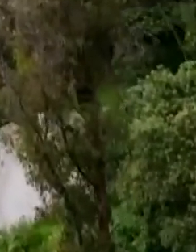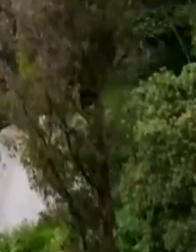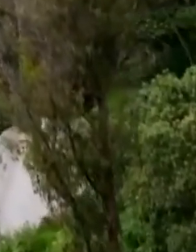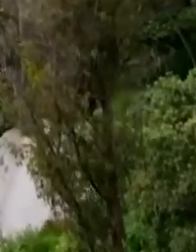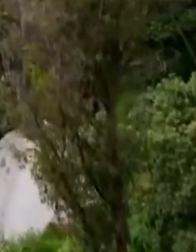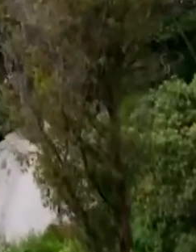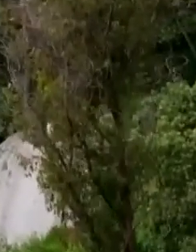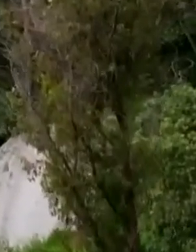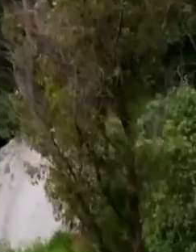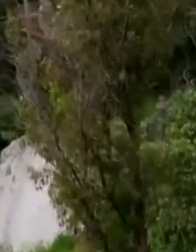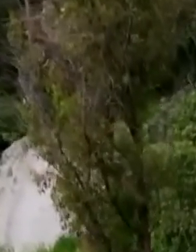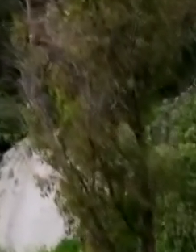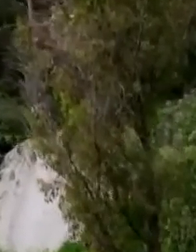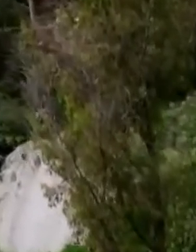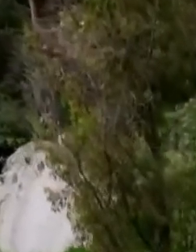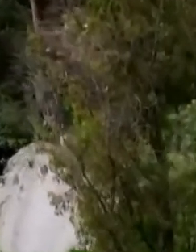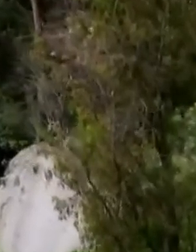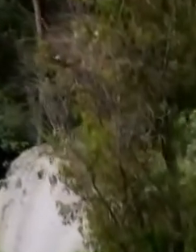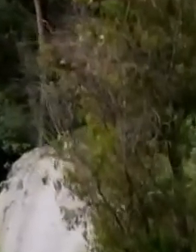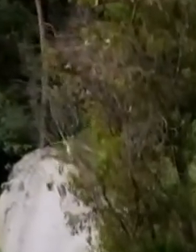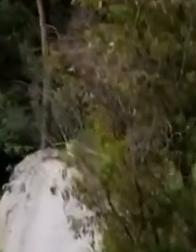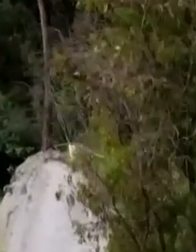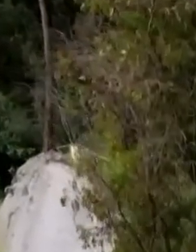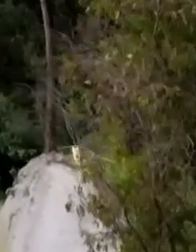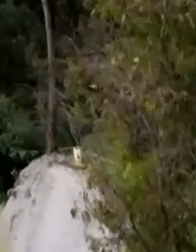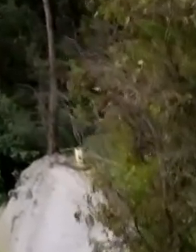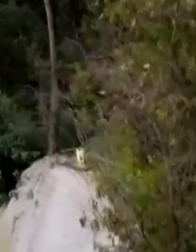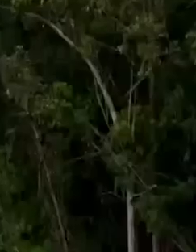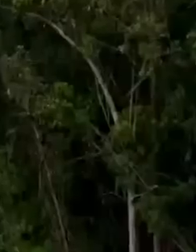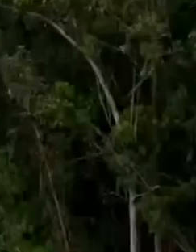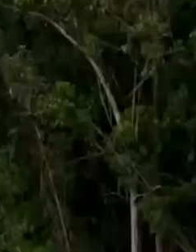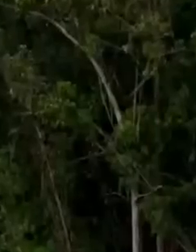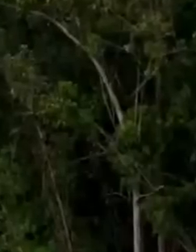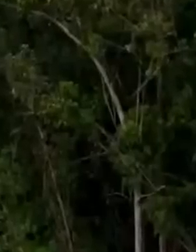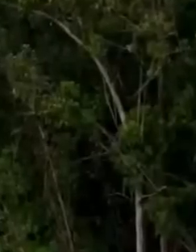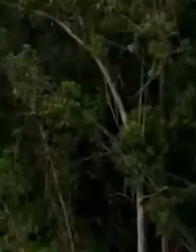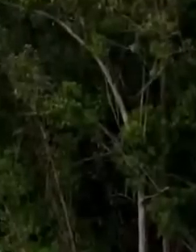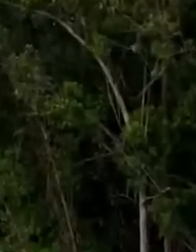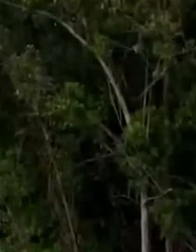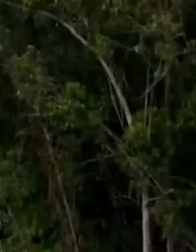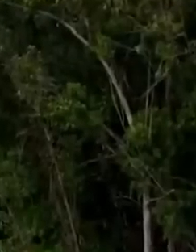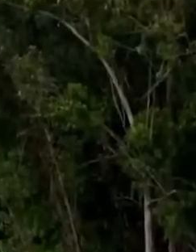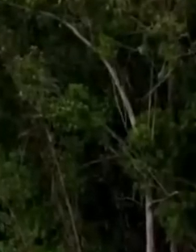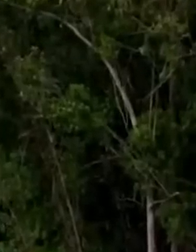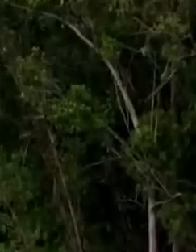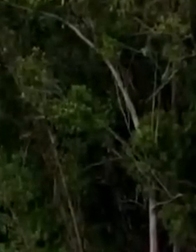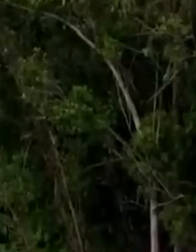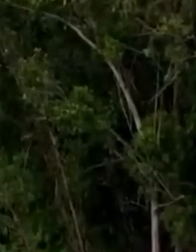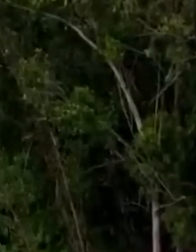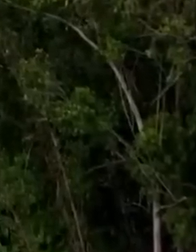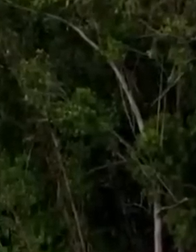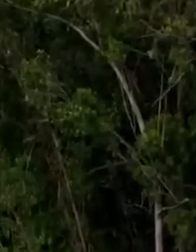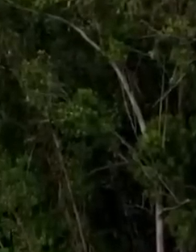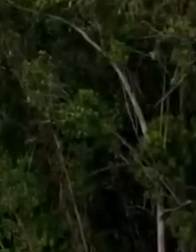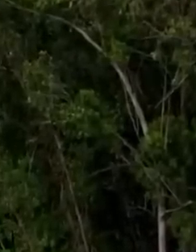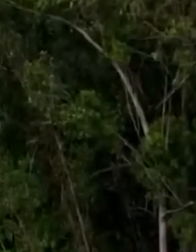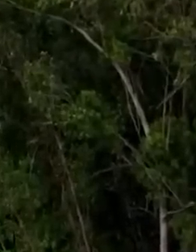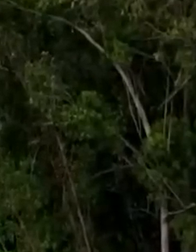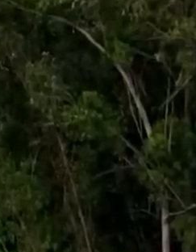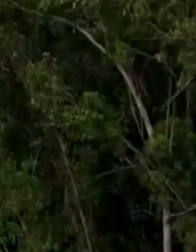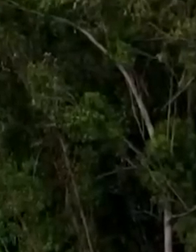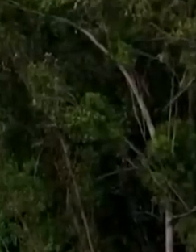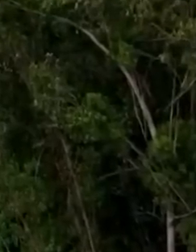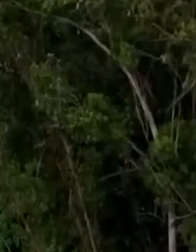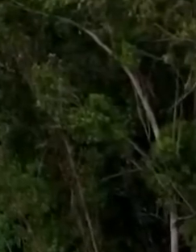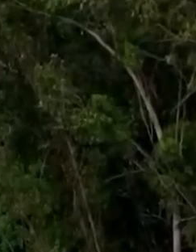Se coloca el acero de refuerzo para la siguiente etapa de colados sucesivos de concreto. Esta será una de las columnas de apoyo para el